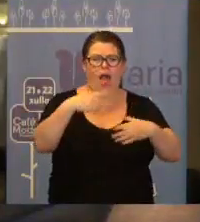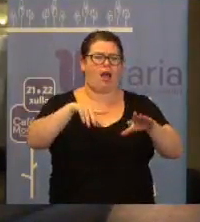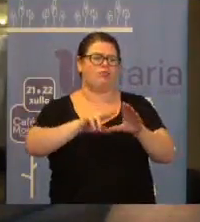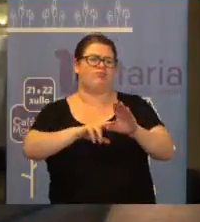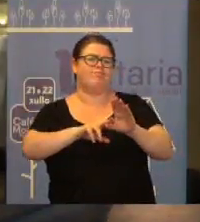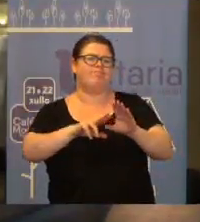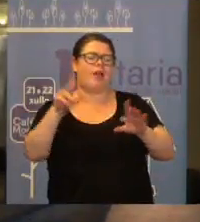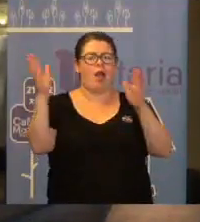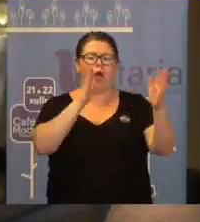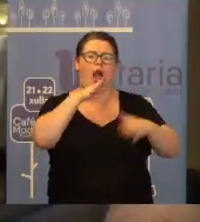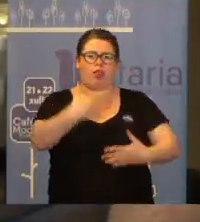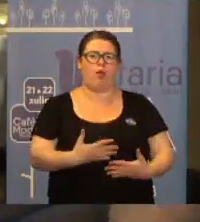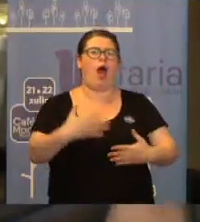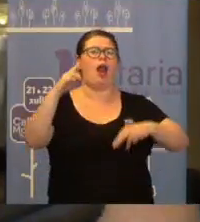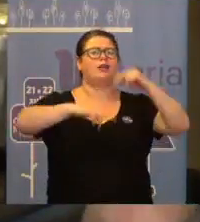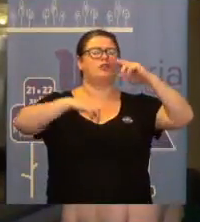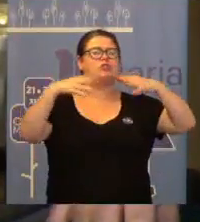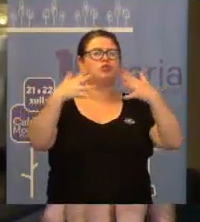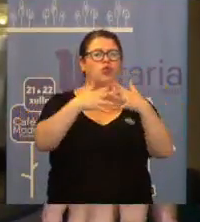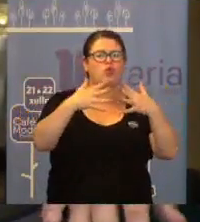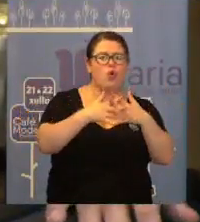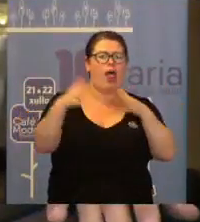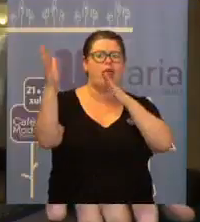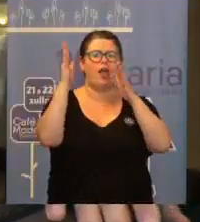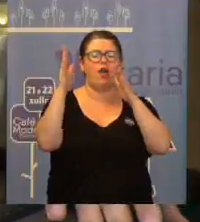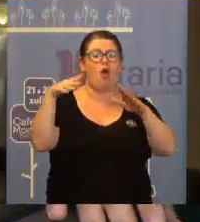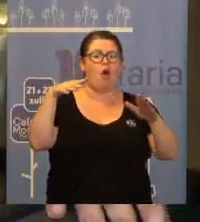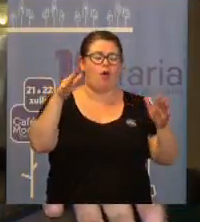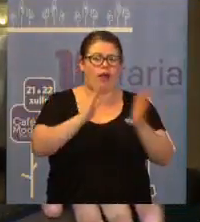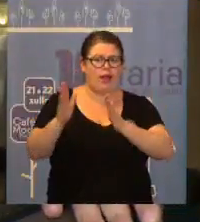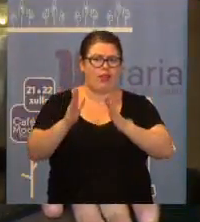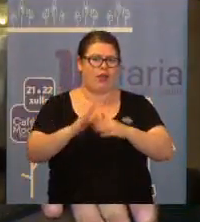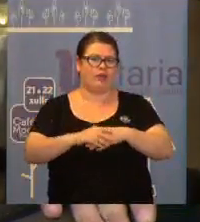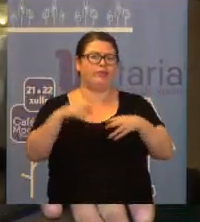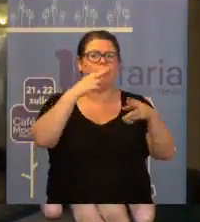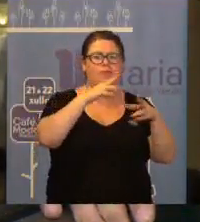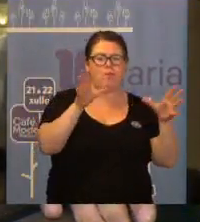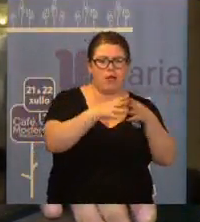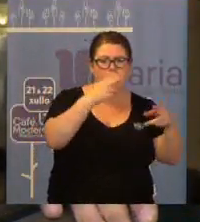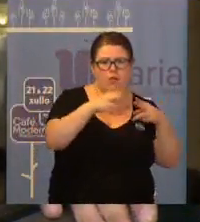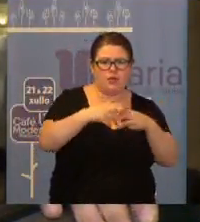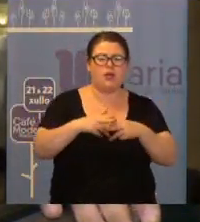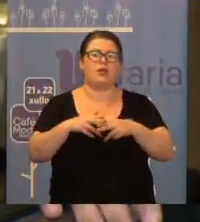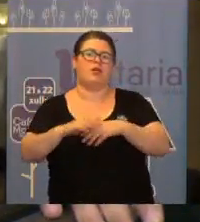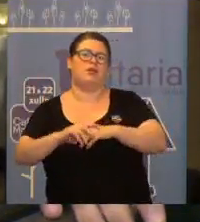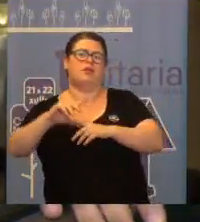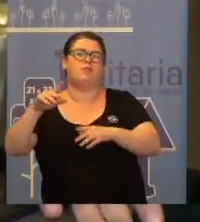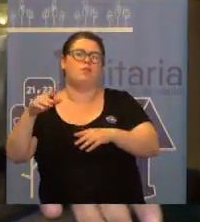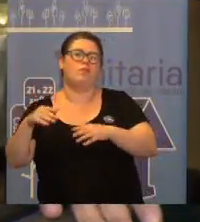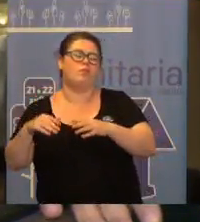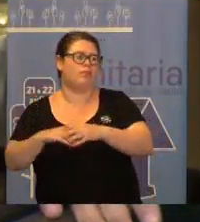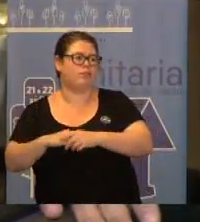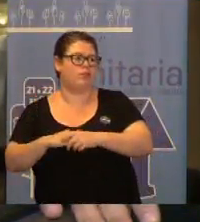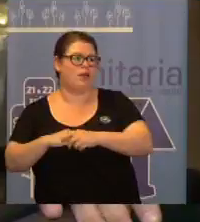eran estruturas de decisión xerarquizadas, os antigos partidos, a unha orientación de participación da posmodernidade.